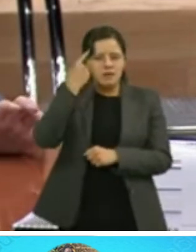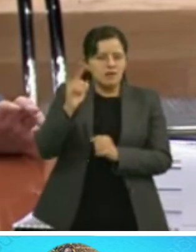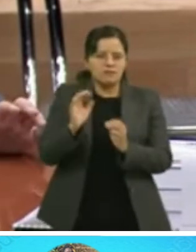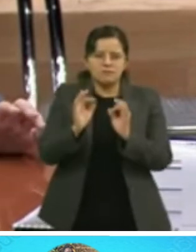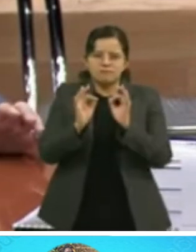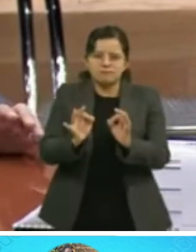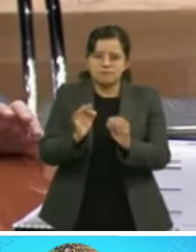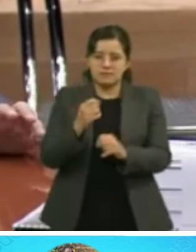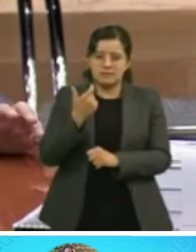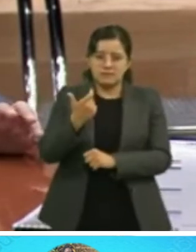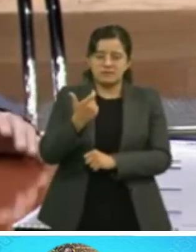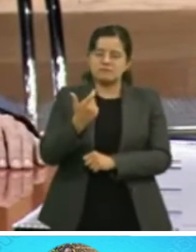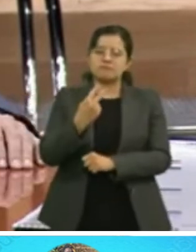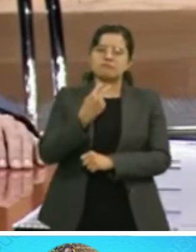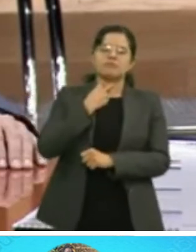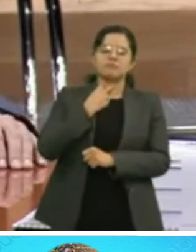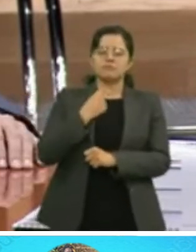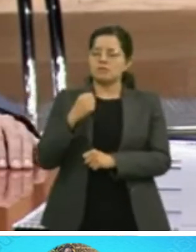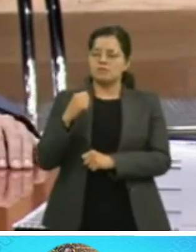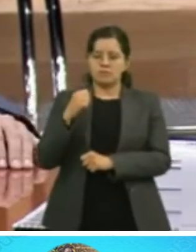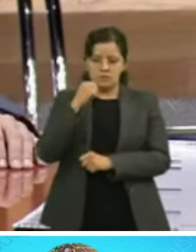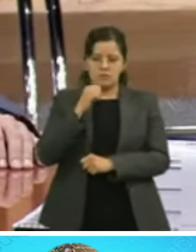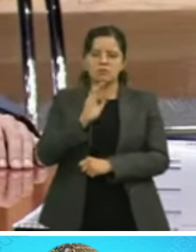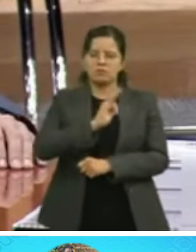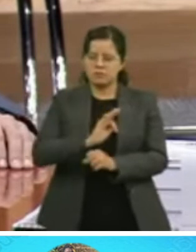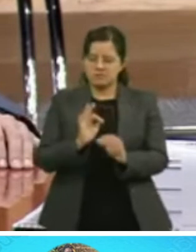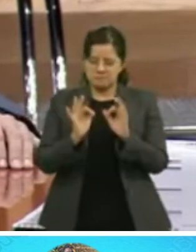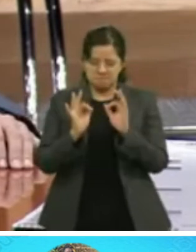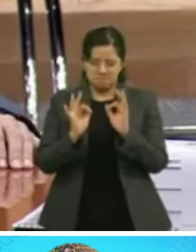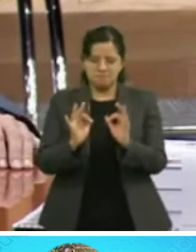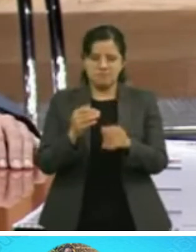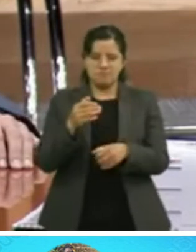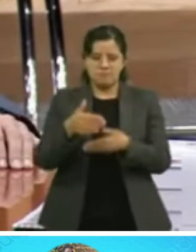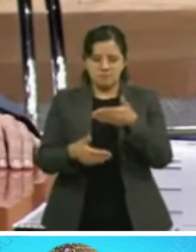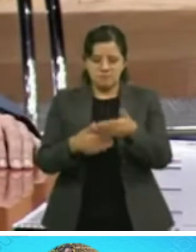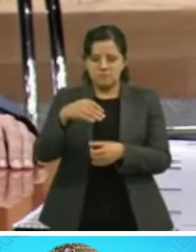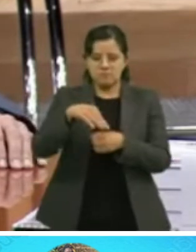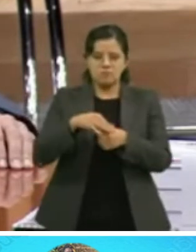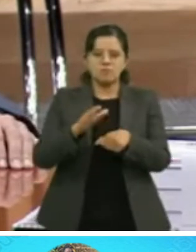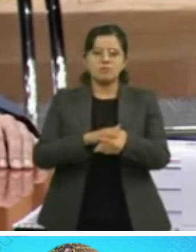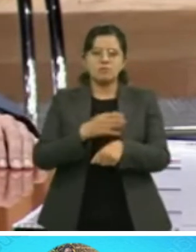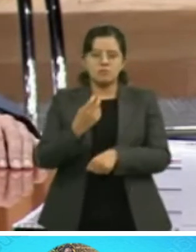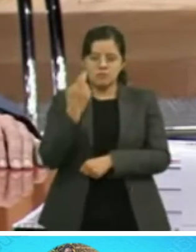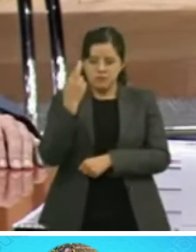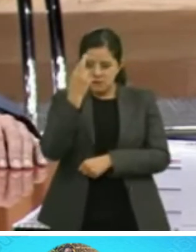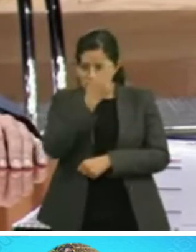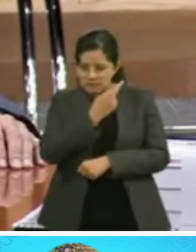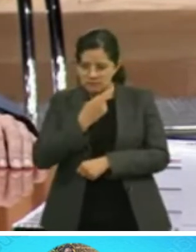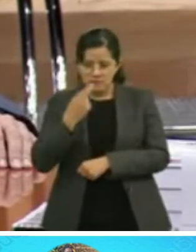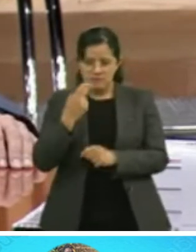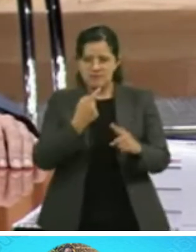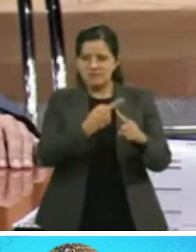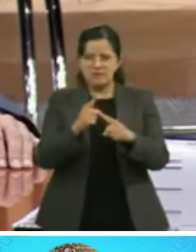con recursos muy limitados. Y por ello se están revisando todos los gastos de las distintas